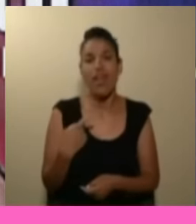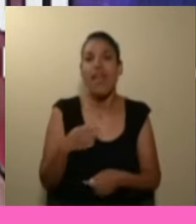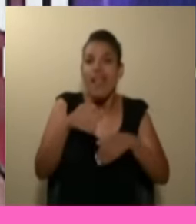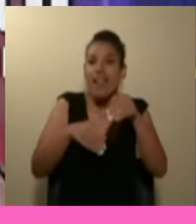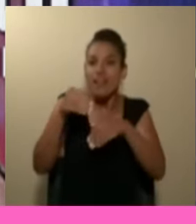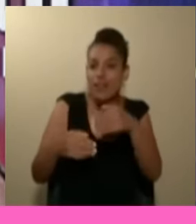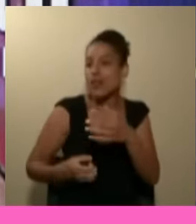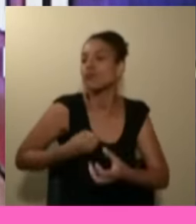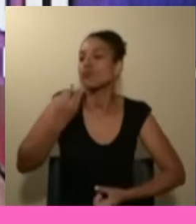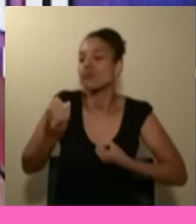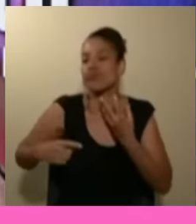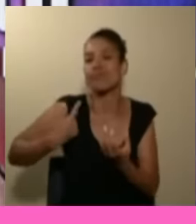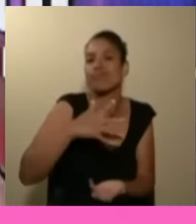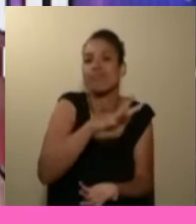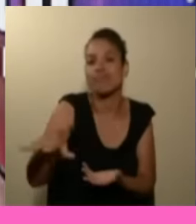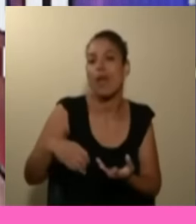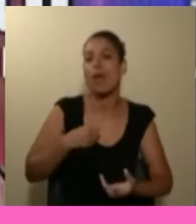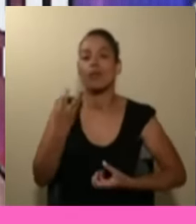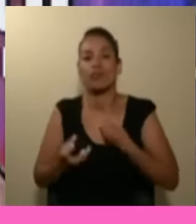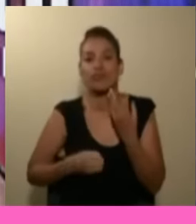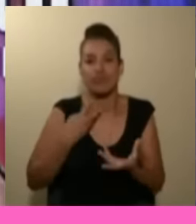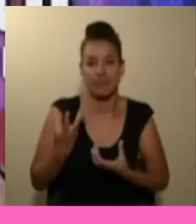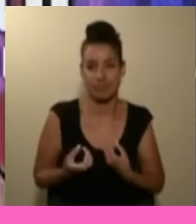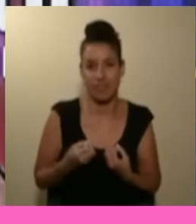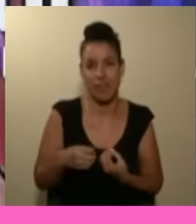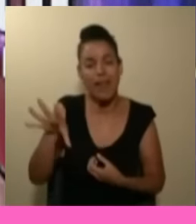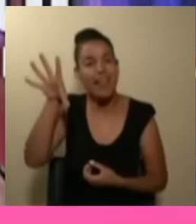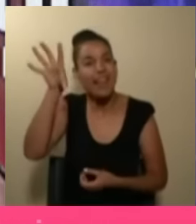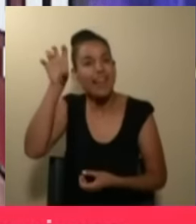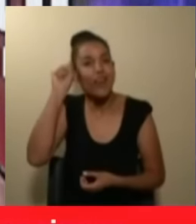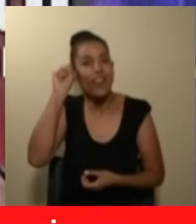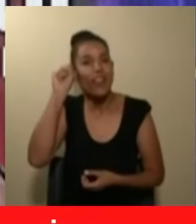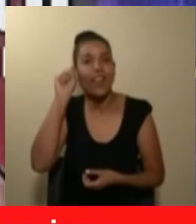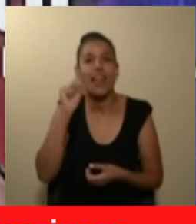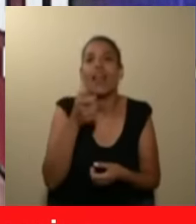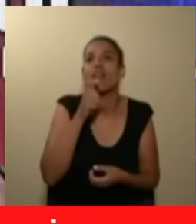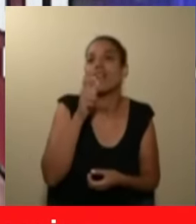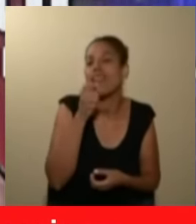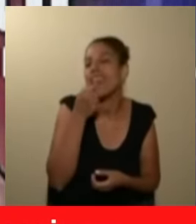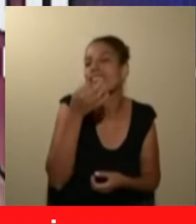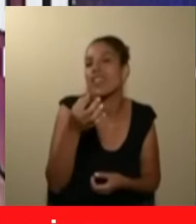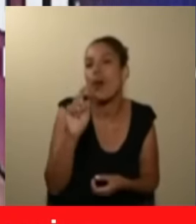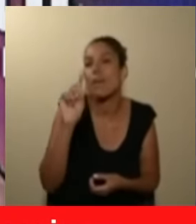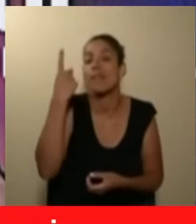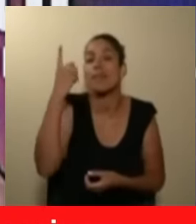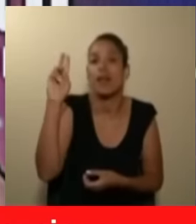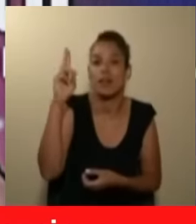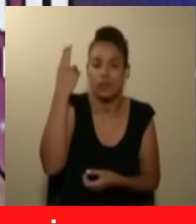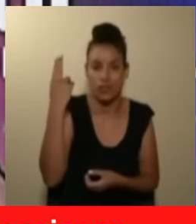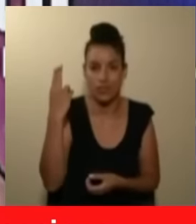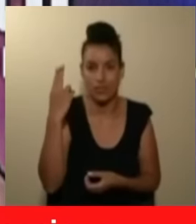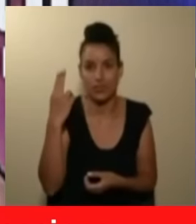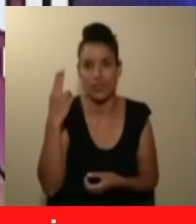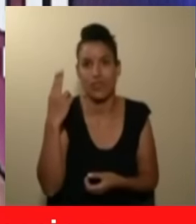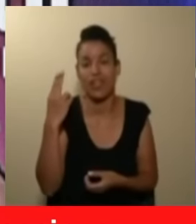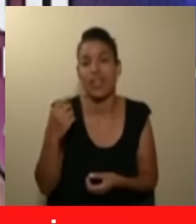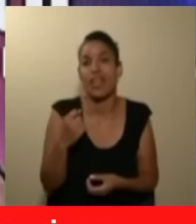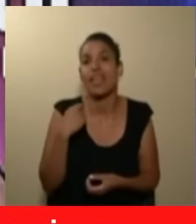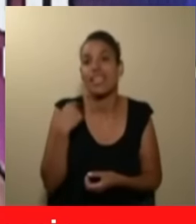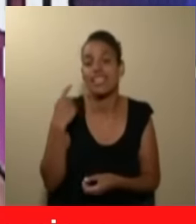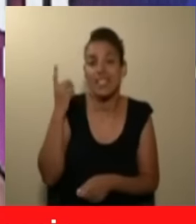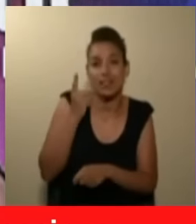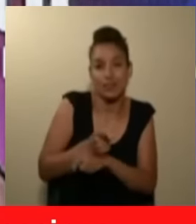ciudadanía. Y vale recordar las palabras del primer oriental, ¿verdad? Que su autoridad emanaba del pueblo